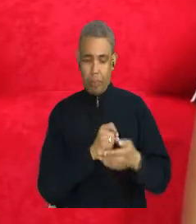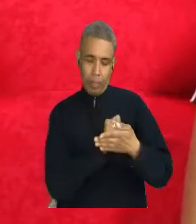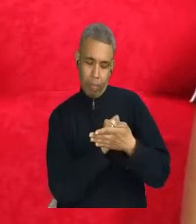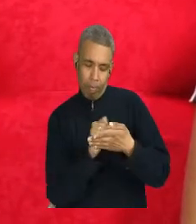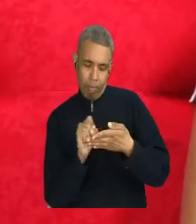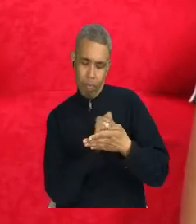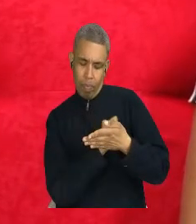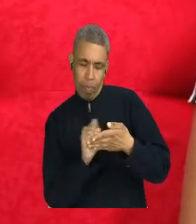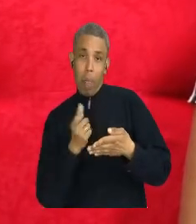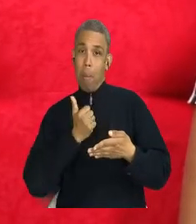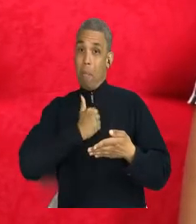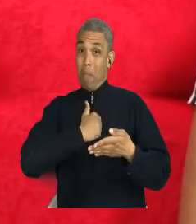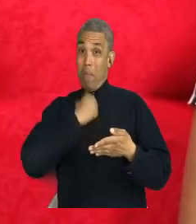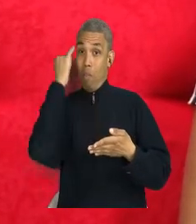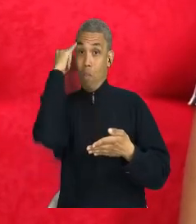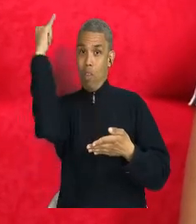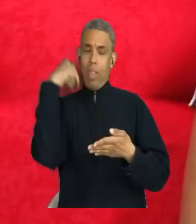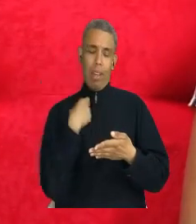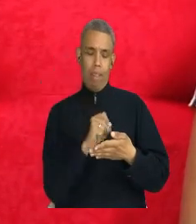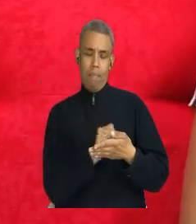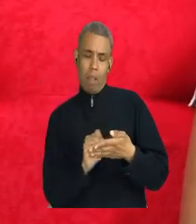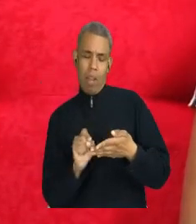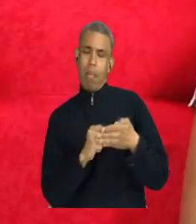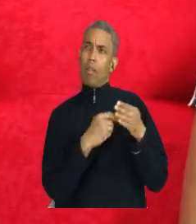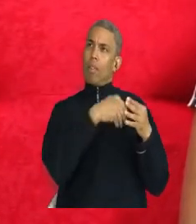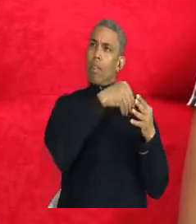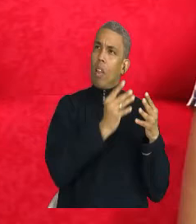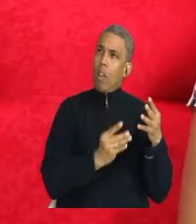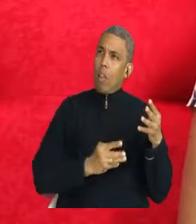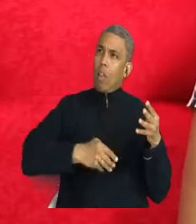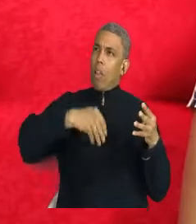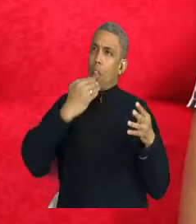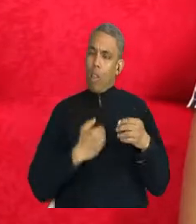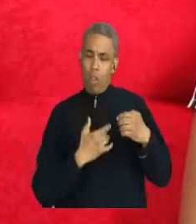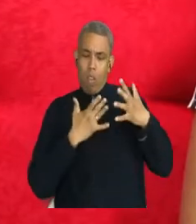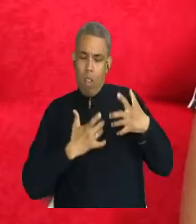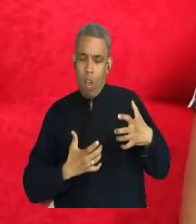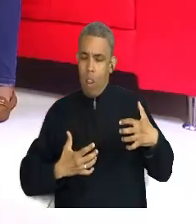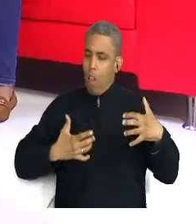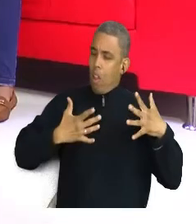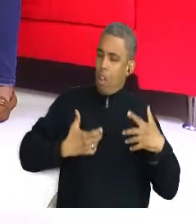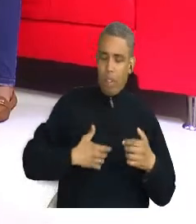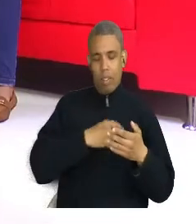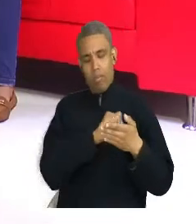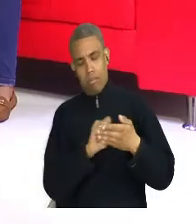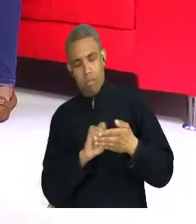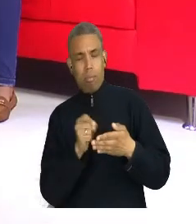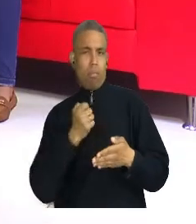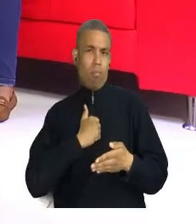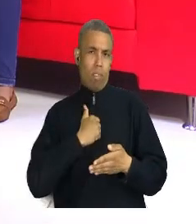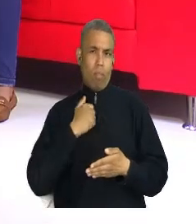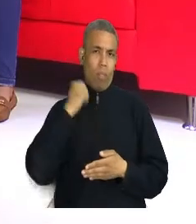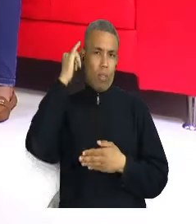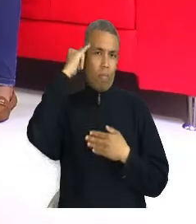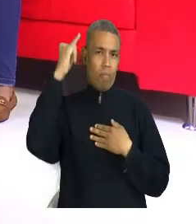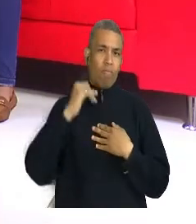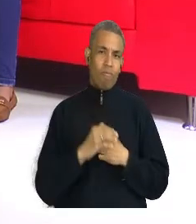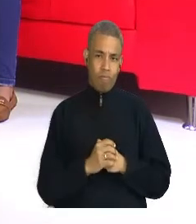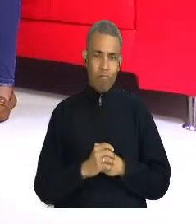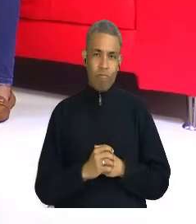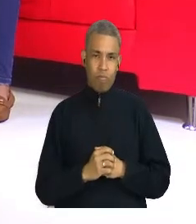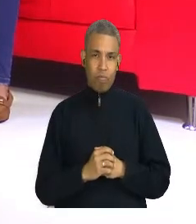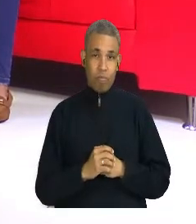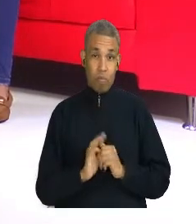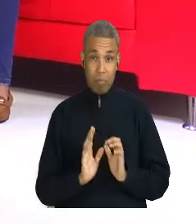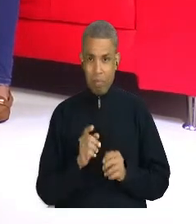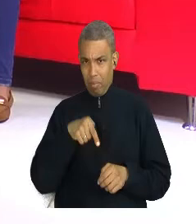Composición propia. Y pues ya en estos, yo creo que a terminar este año, yo creo que la podemos sacar a que la gente la vea, que la gente la